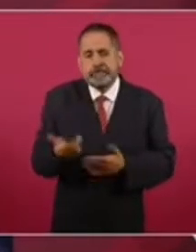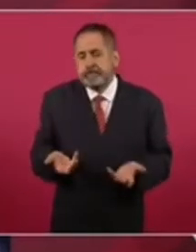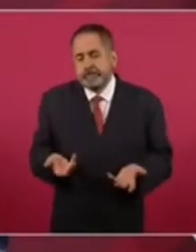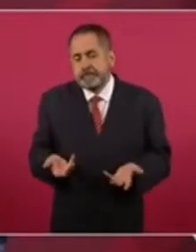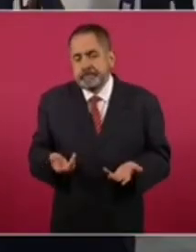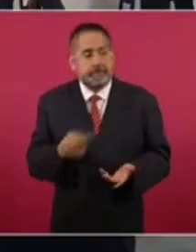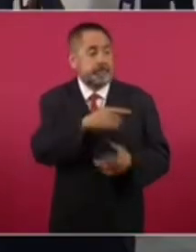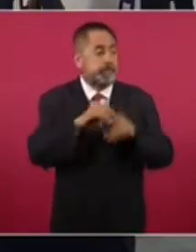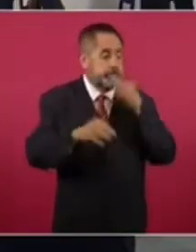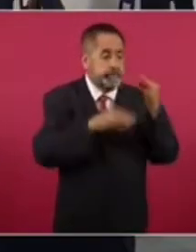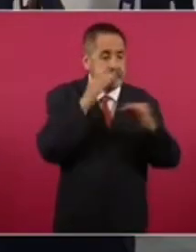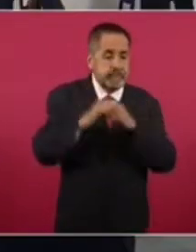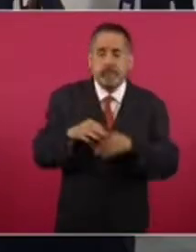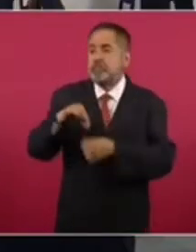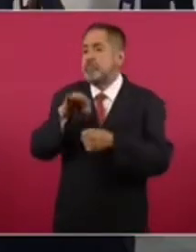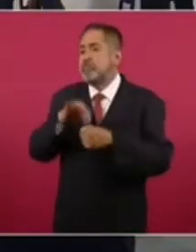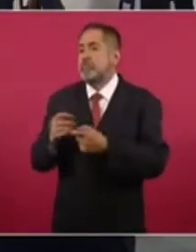fuese